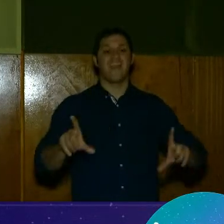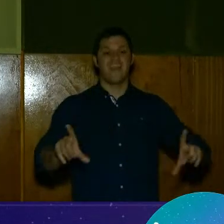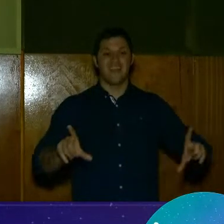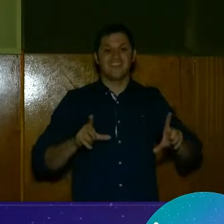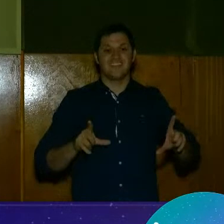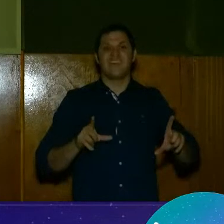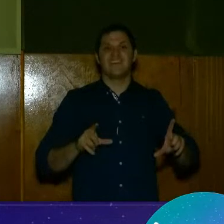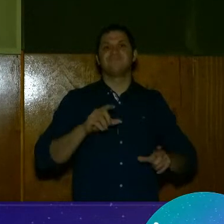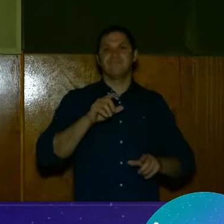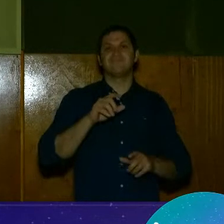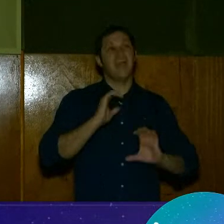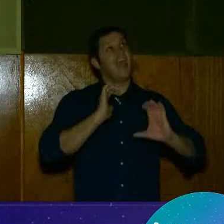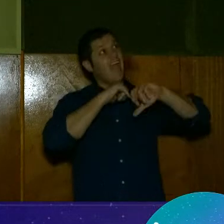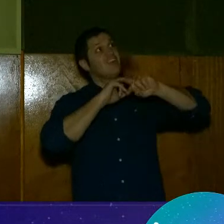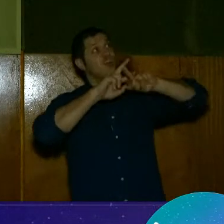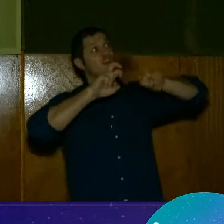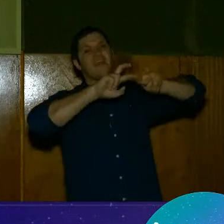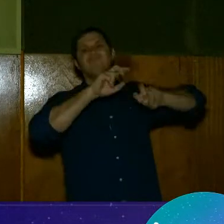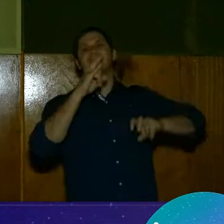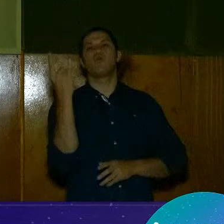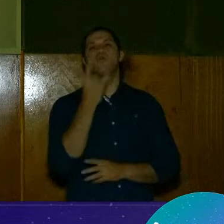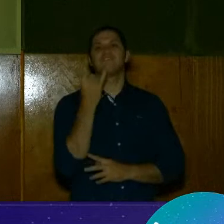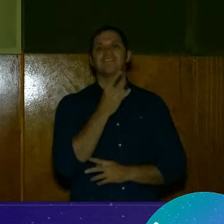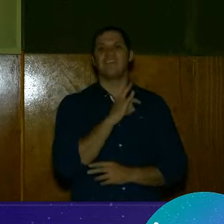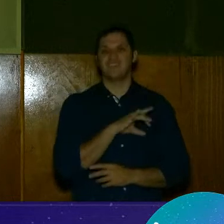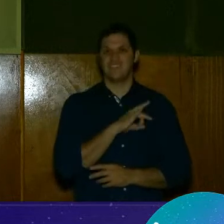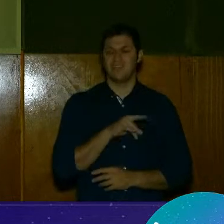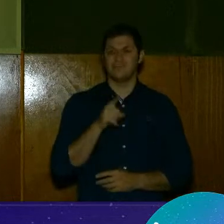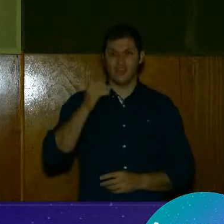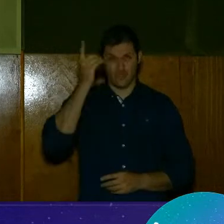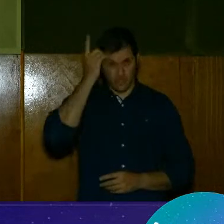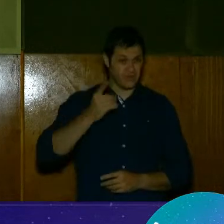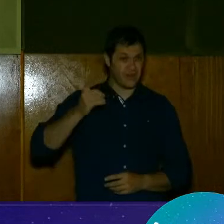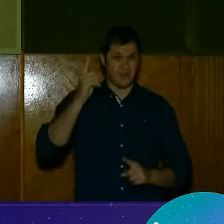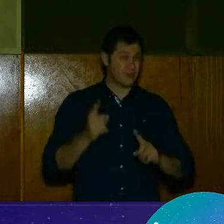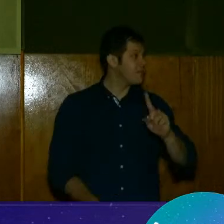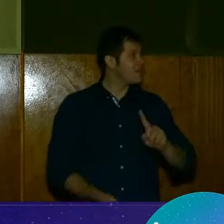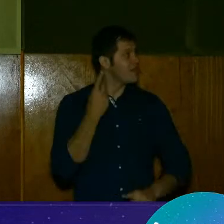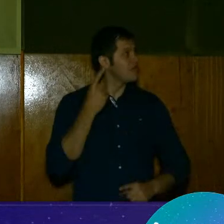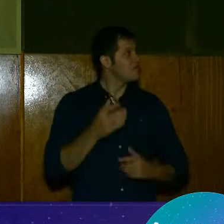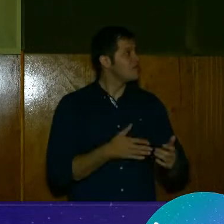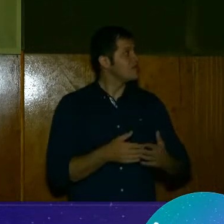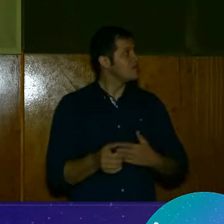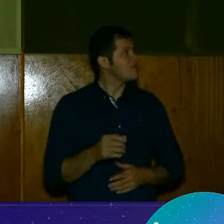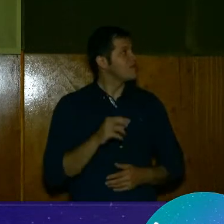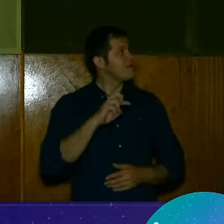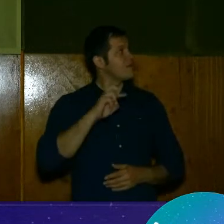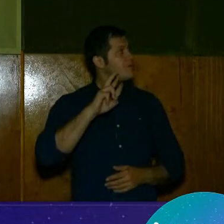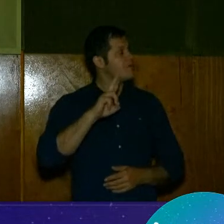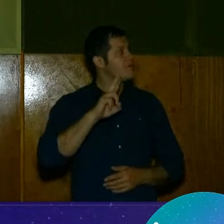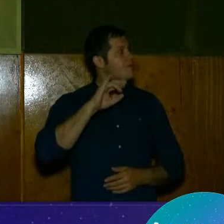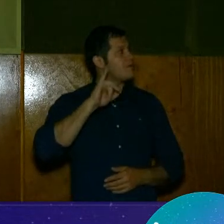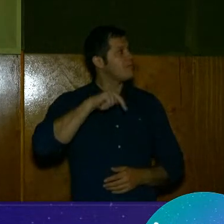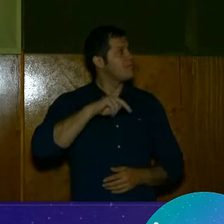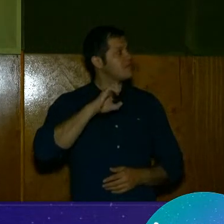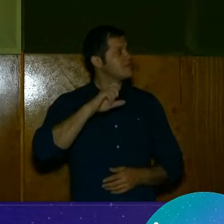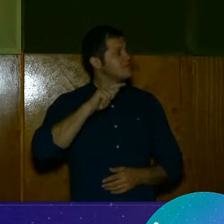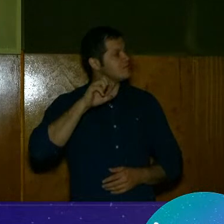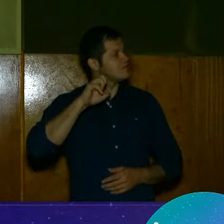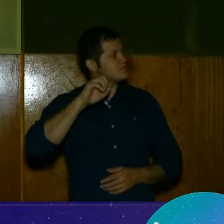supuesto le dio reconocimiento internacional y maría teresa fue la primera egresada de